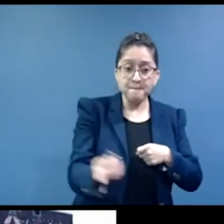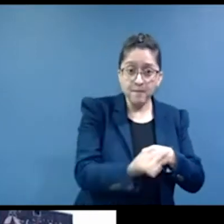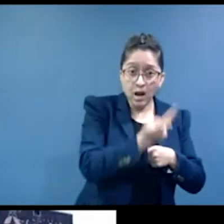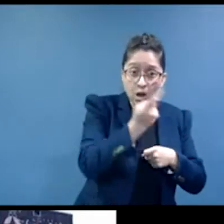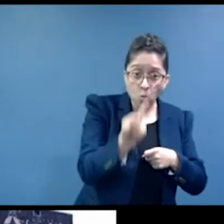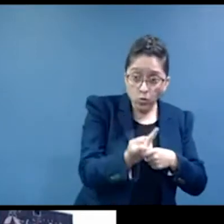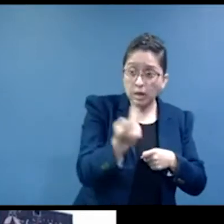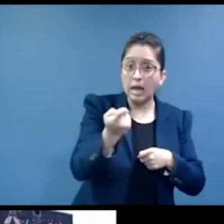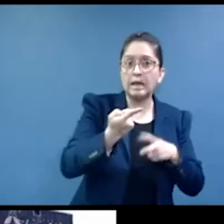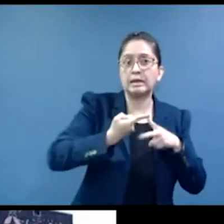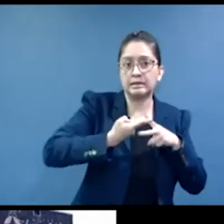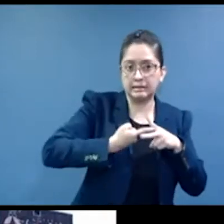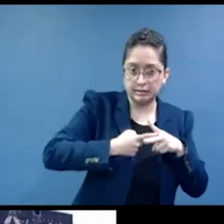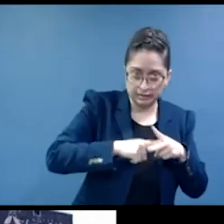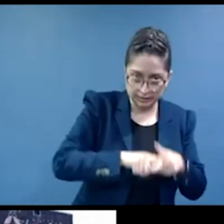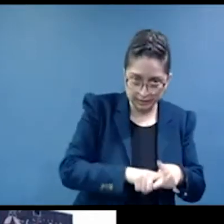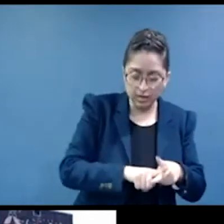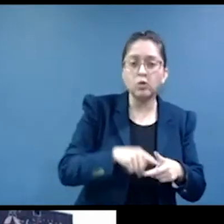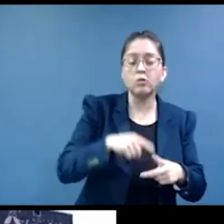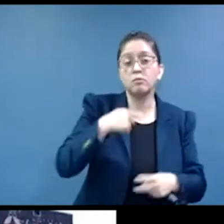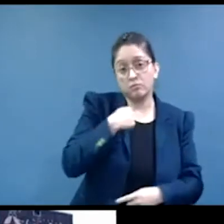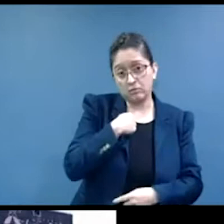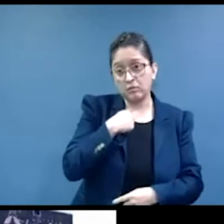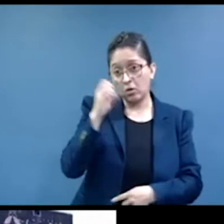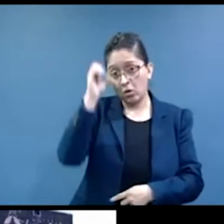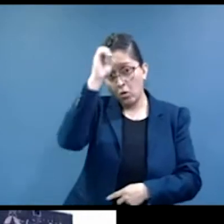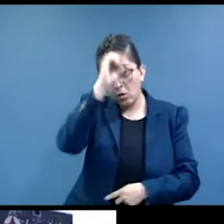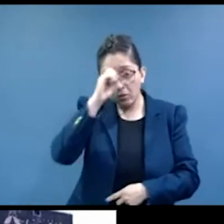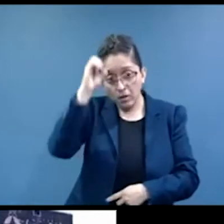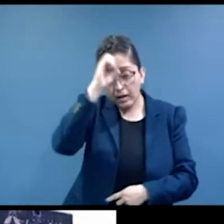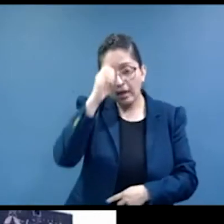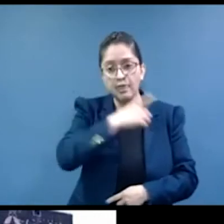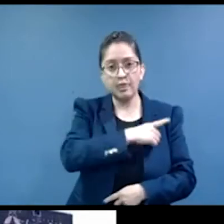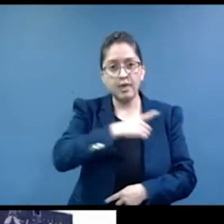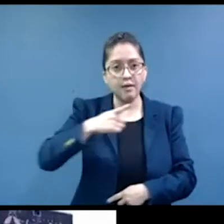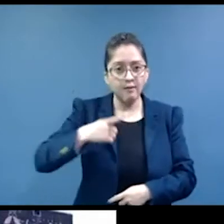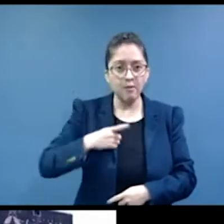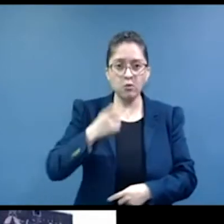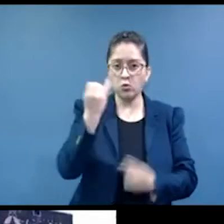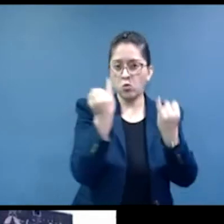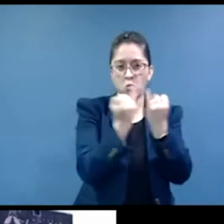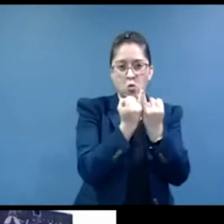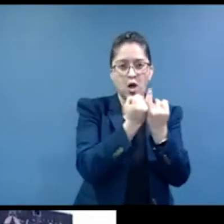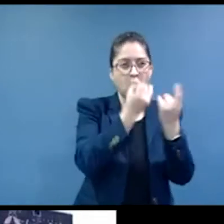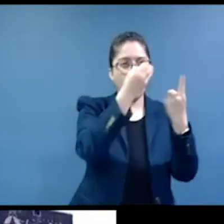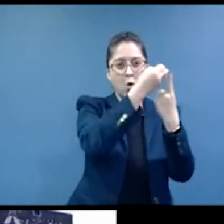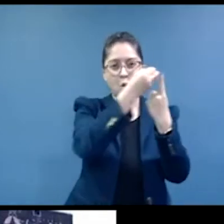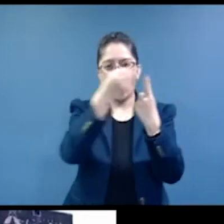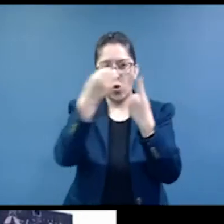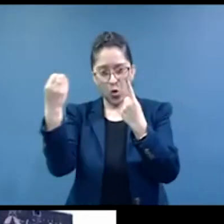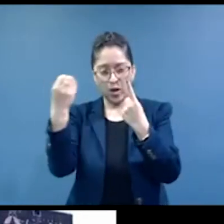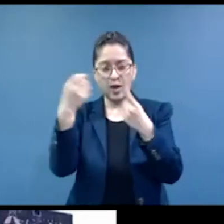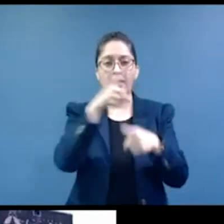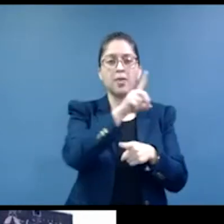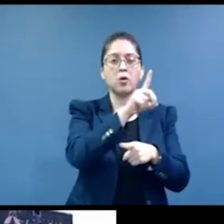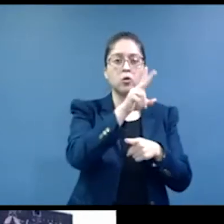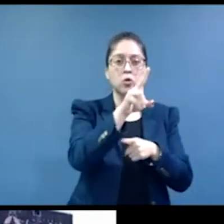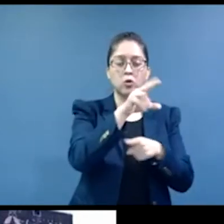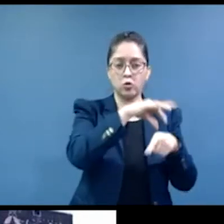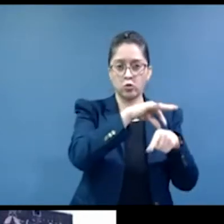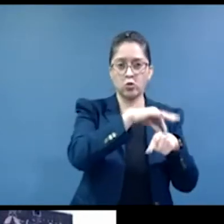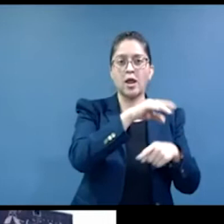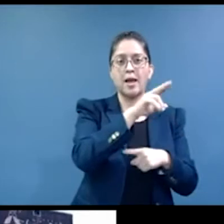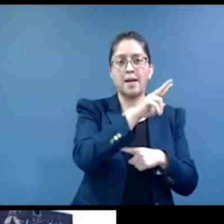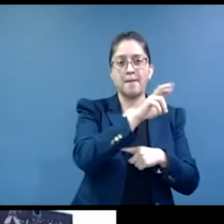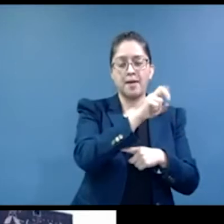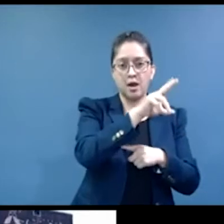no tuvieran inconveniente, me gustaría que empezáramos a platicar en este orden en el que las presenté, la doctora Vero, la doctora Lourdes y al